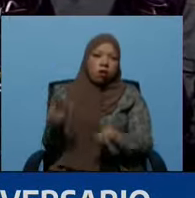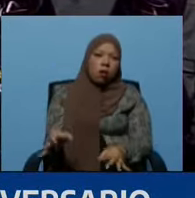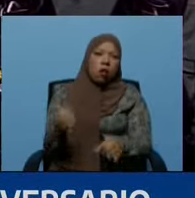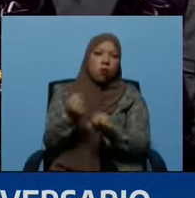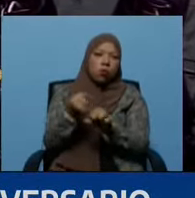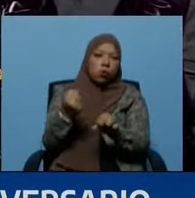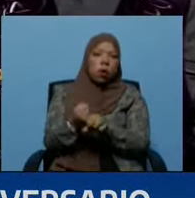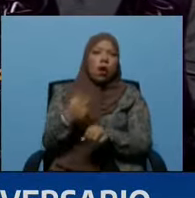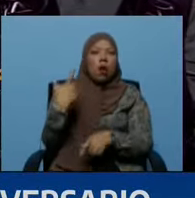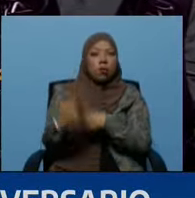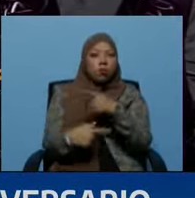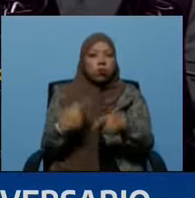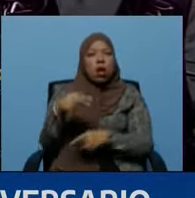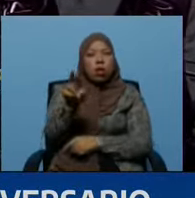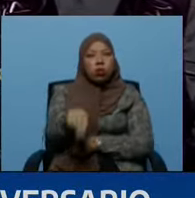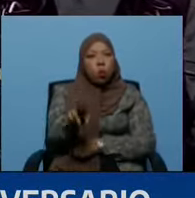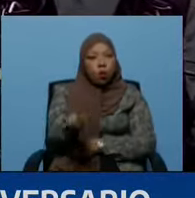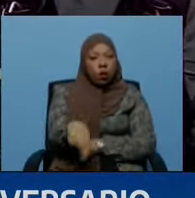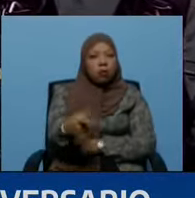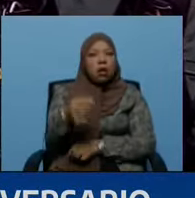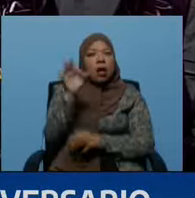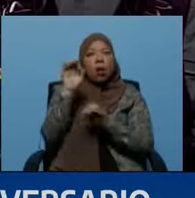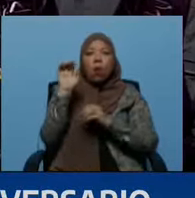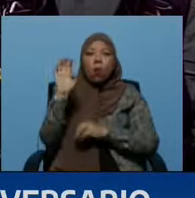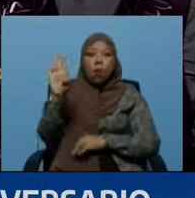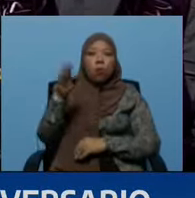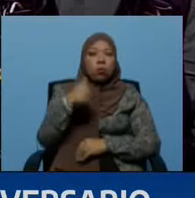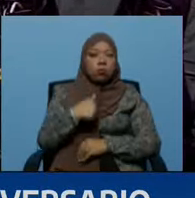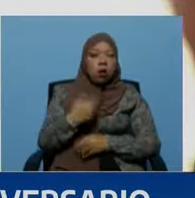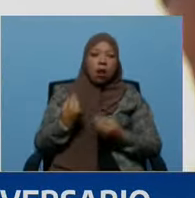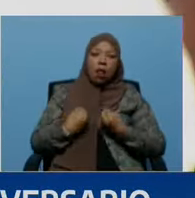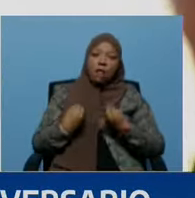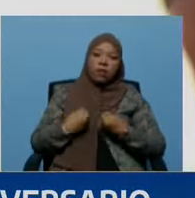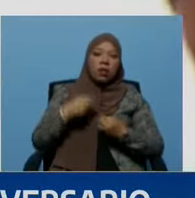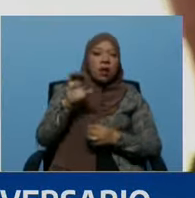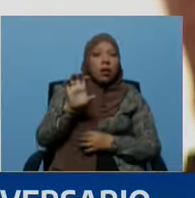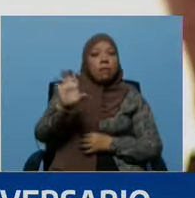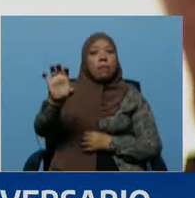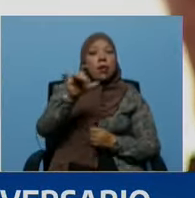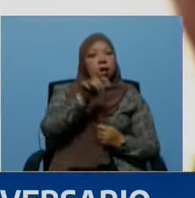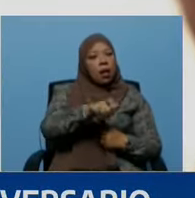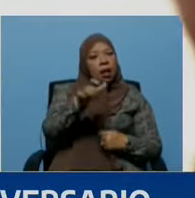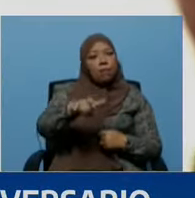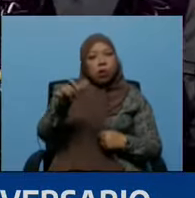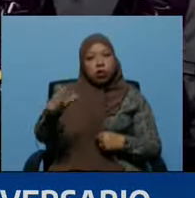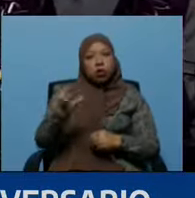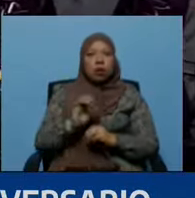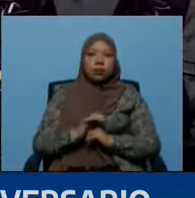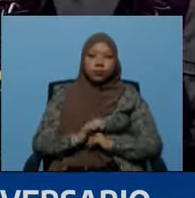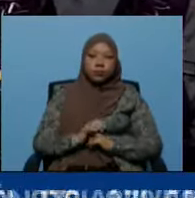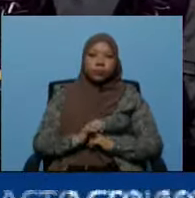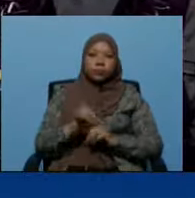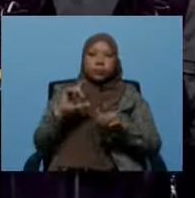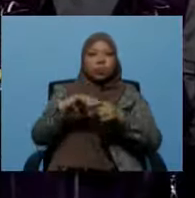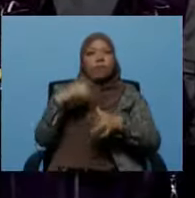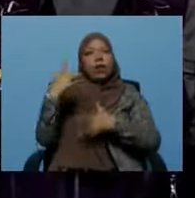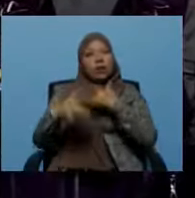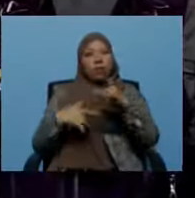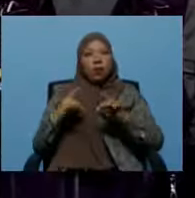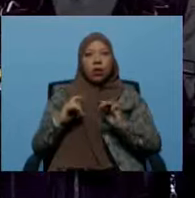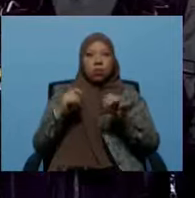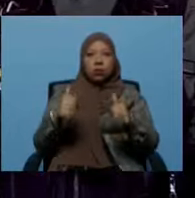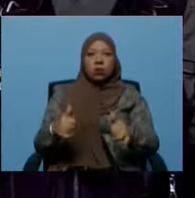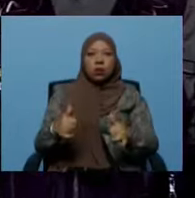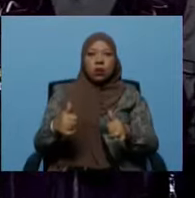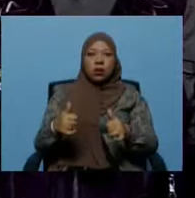oligarcas, fascistas. Jamás, se lo juro, por la vida de la patria, se lo juro. Así que iniciemos este acto